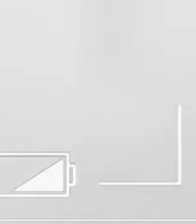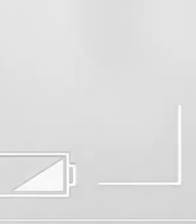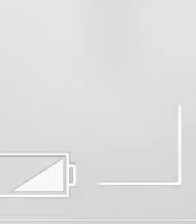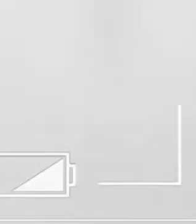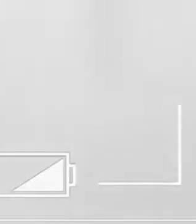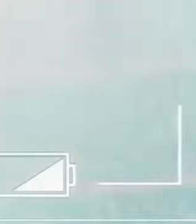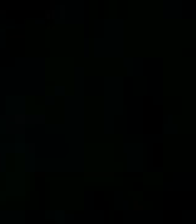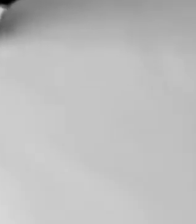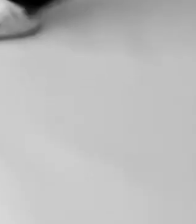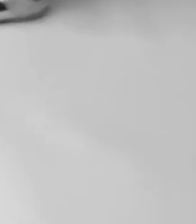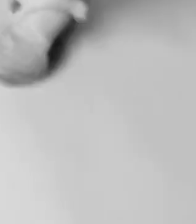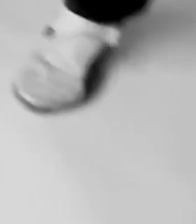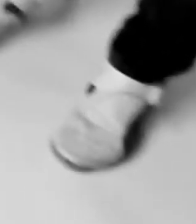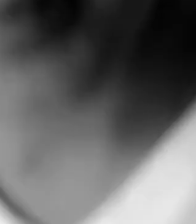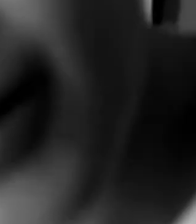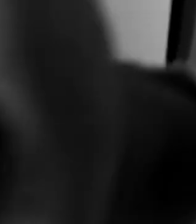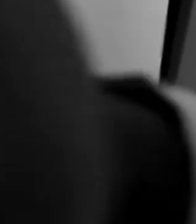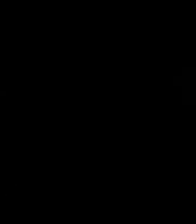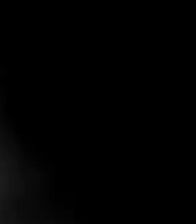esta?